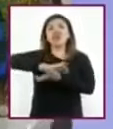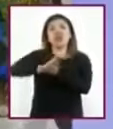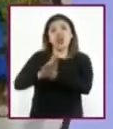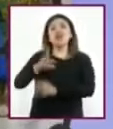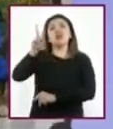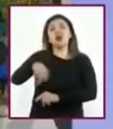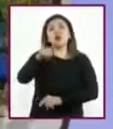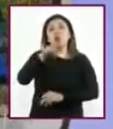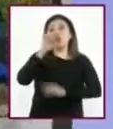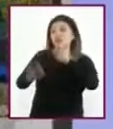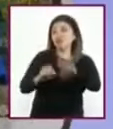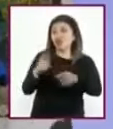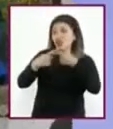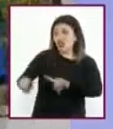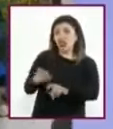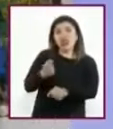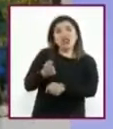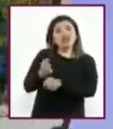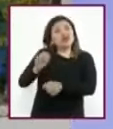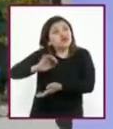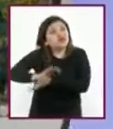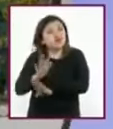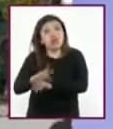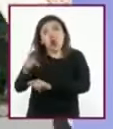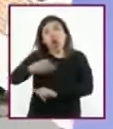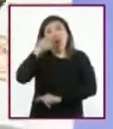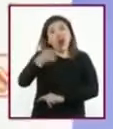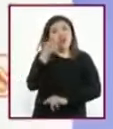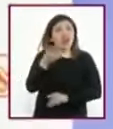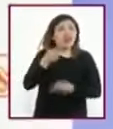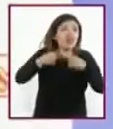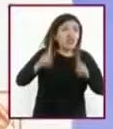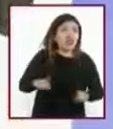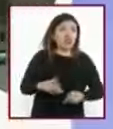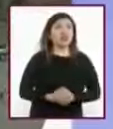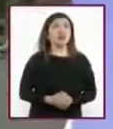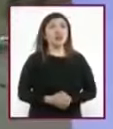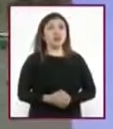el tratar a alguien de manera distinta por su forma de hablar.